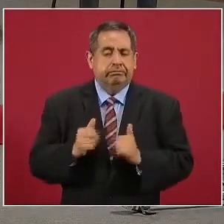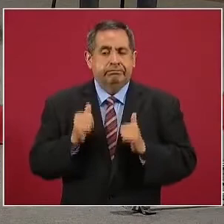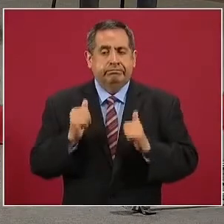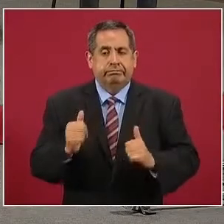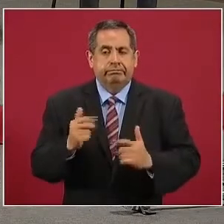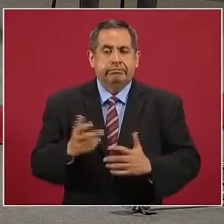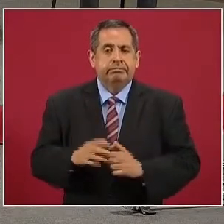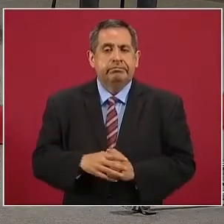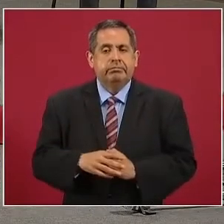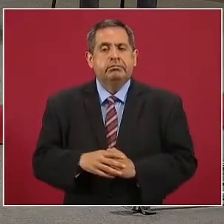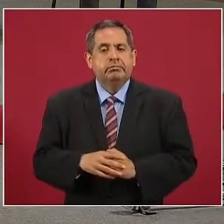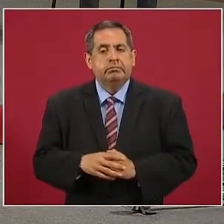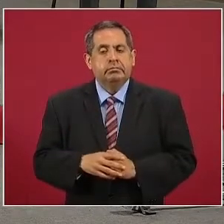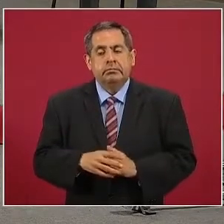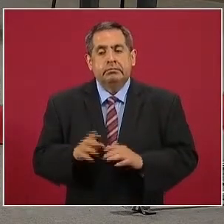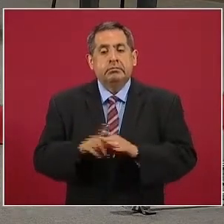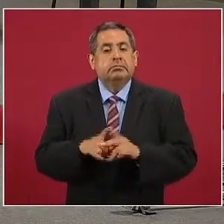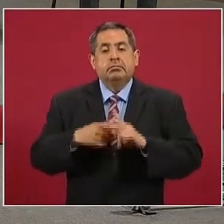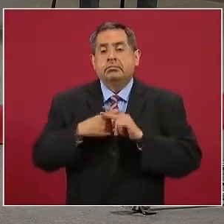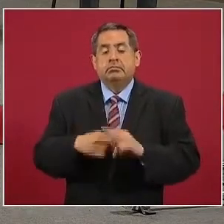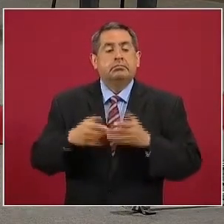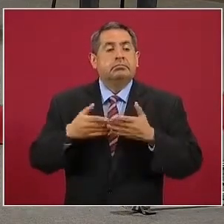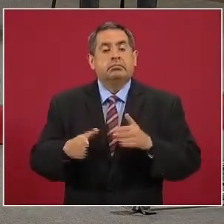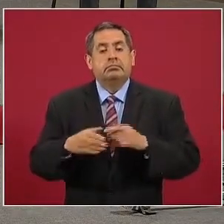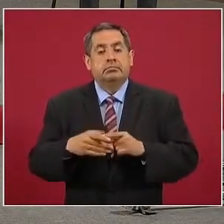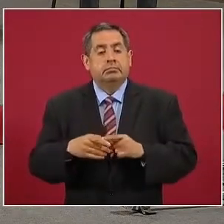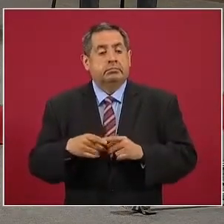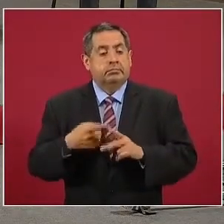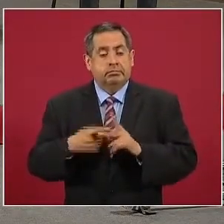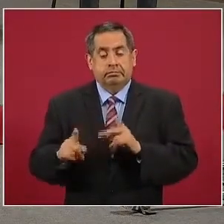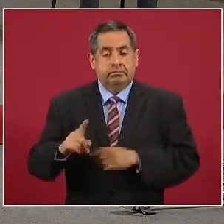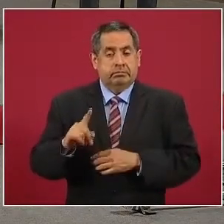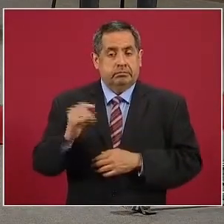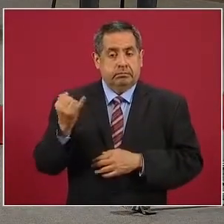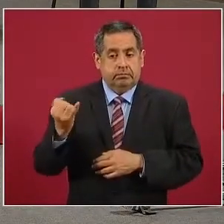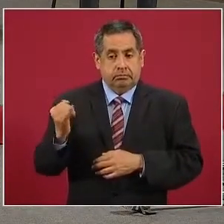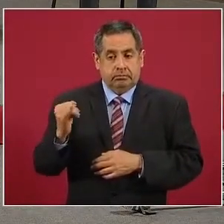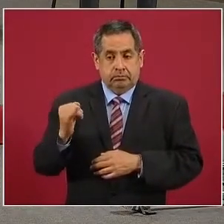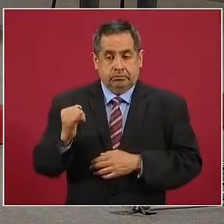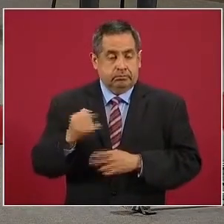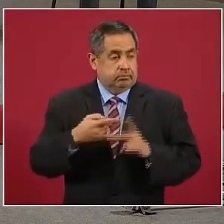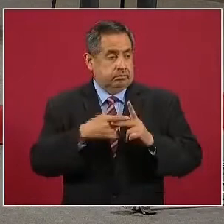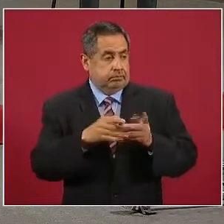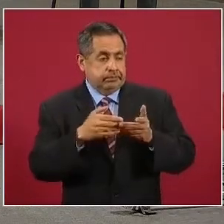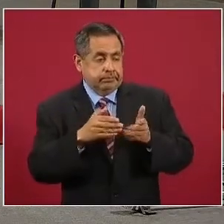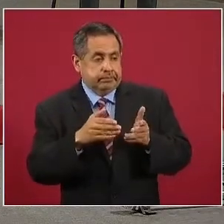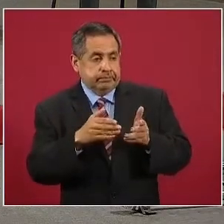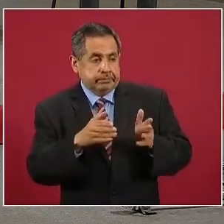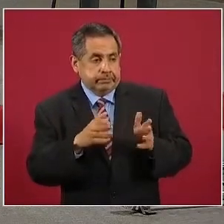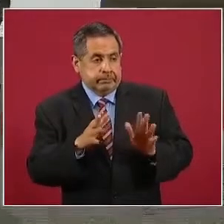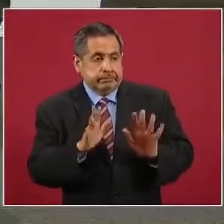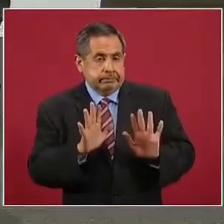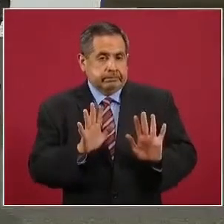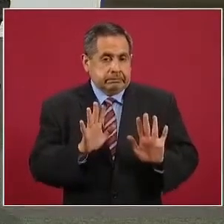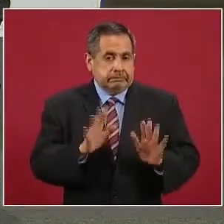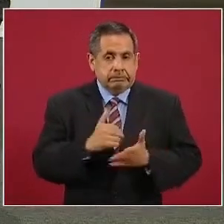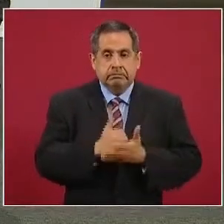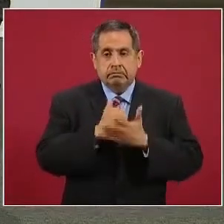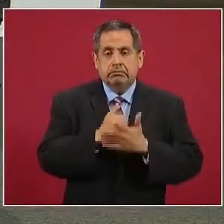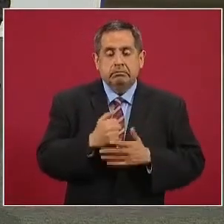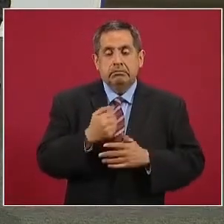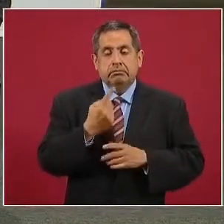económica. Abrimos desde principios de junio, eso nos ayudó,